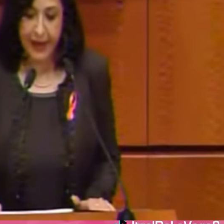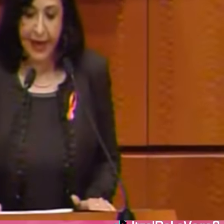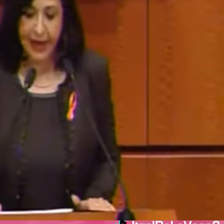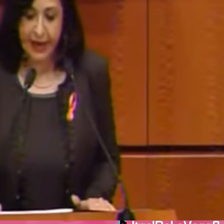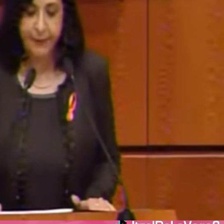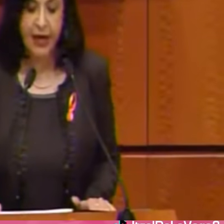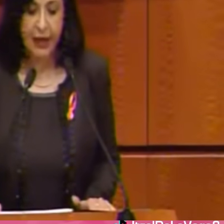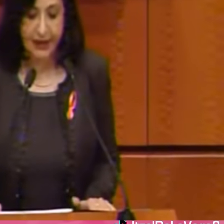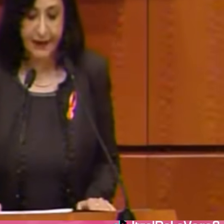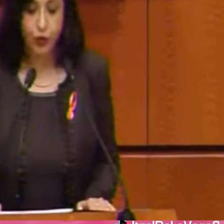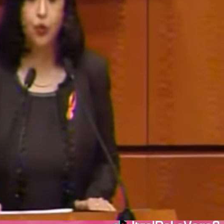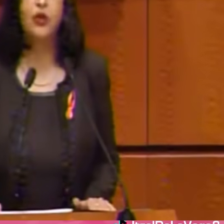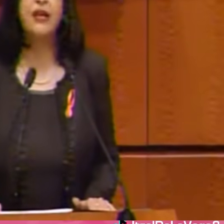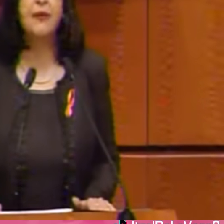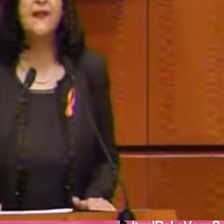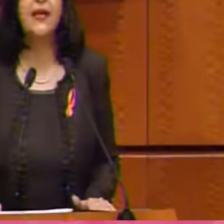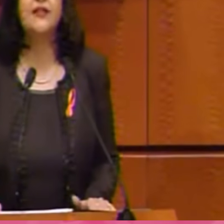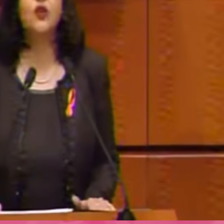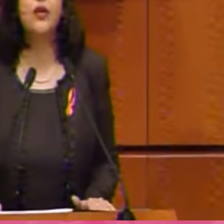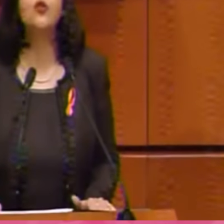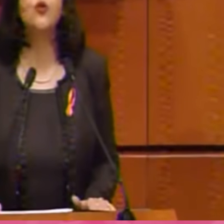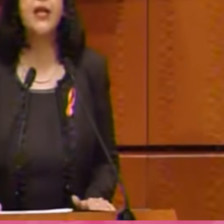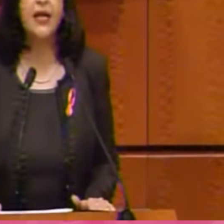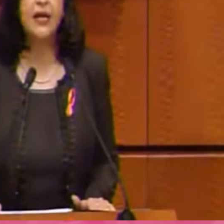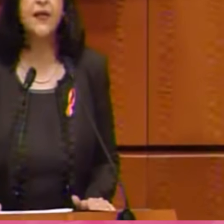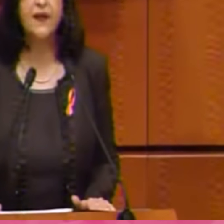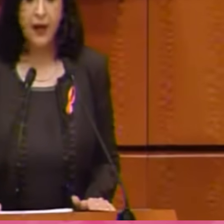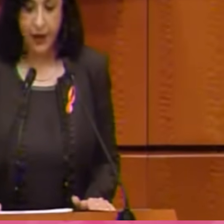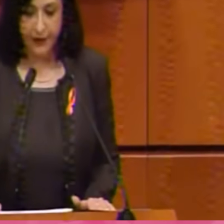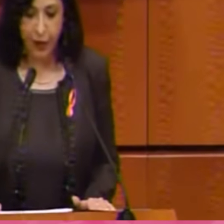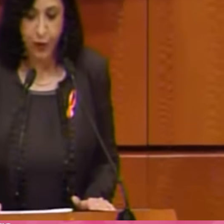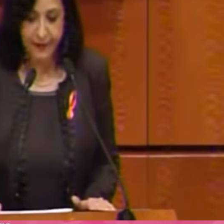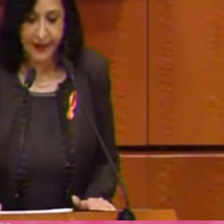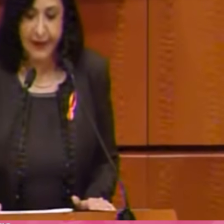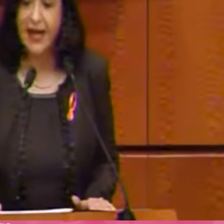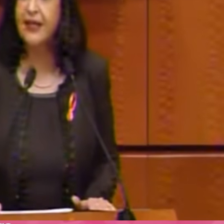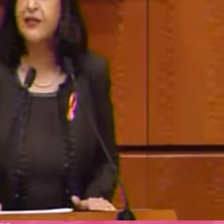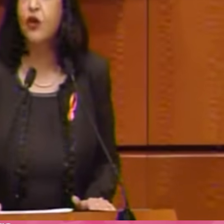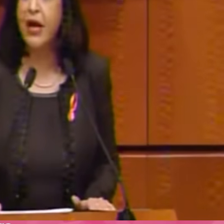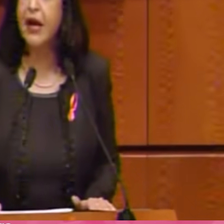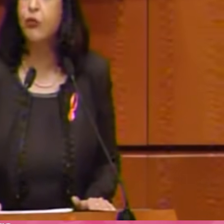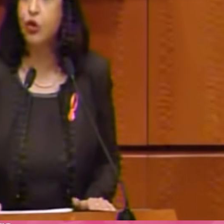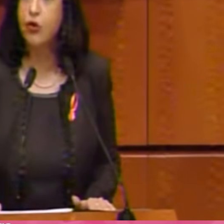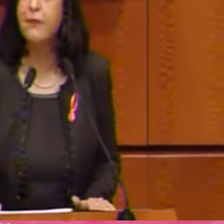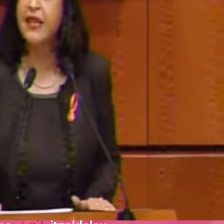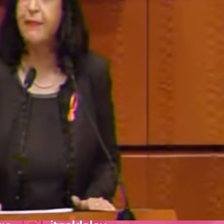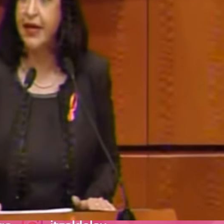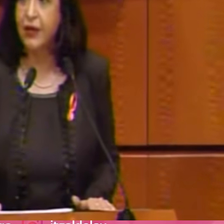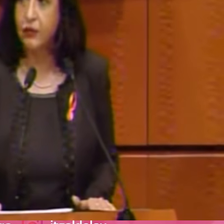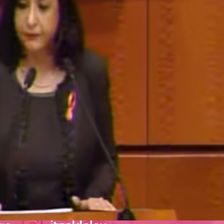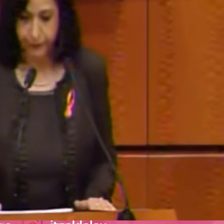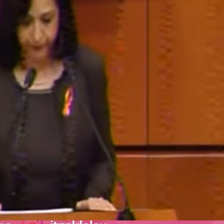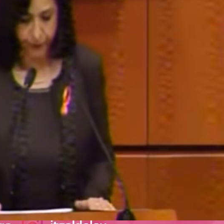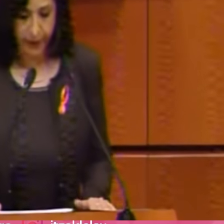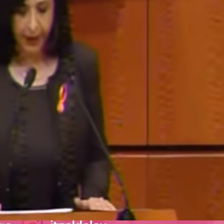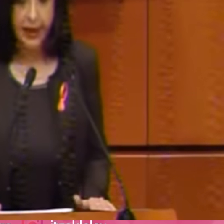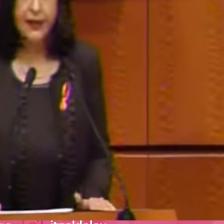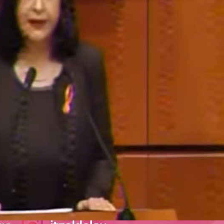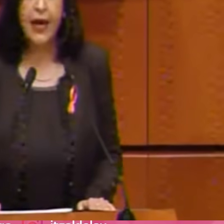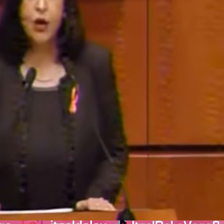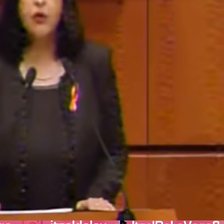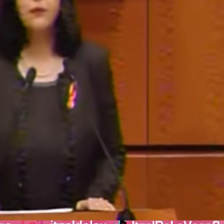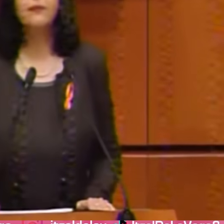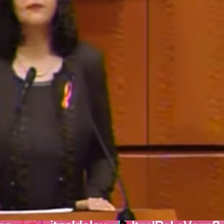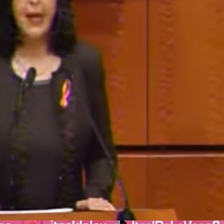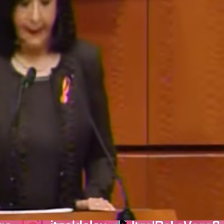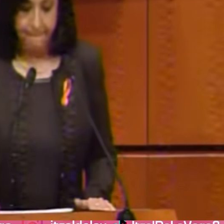empecé en la academia en el Instituto de Investigaciones Jurídicas de la Universidad Nacional Autónoma de México.